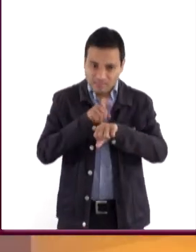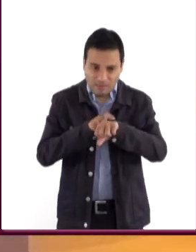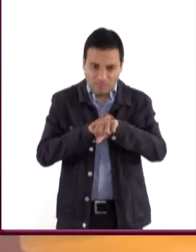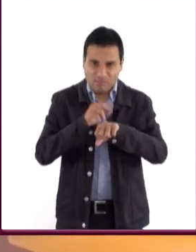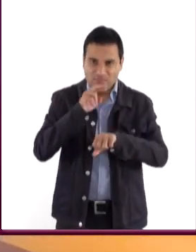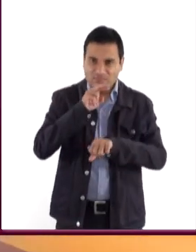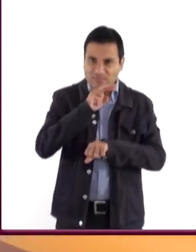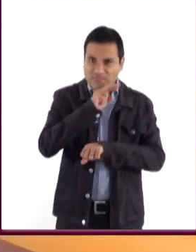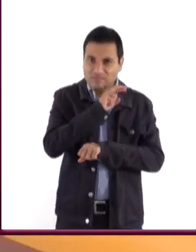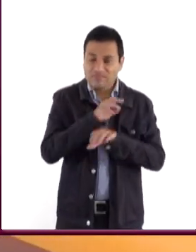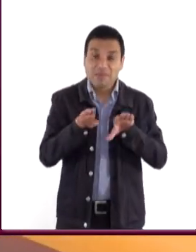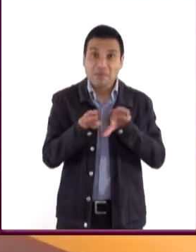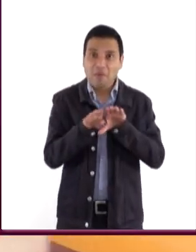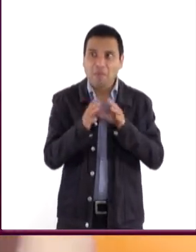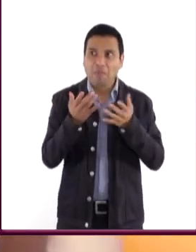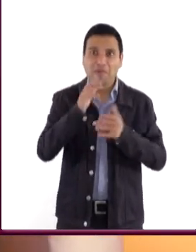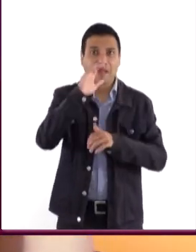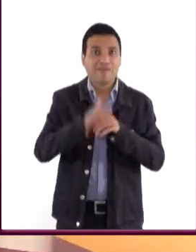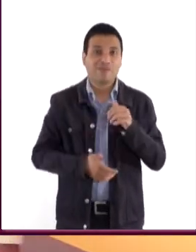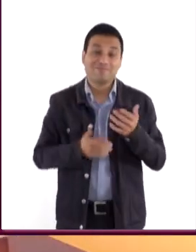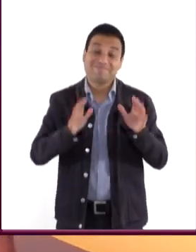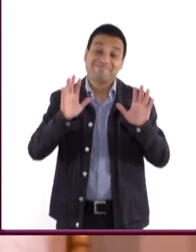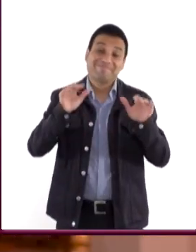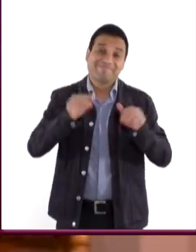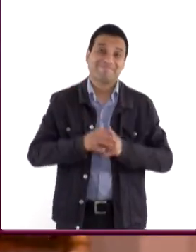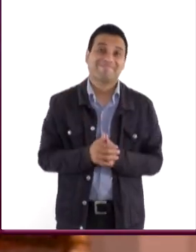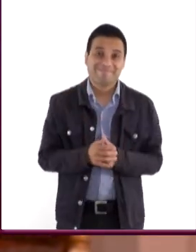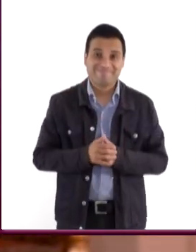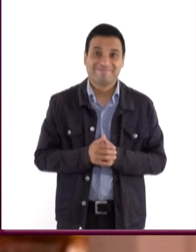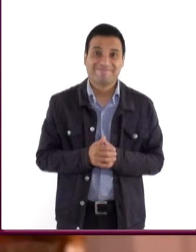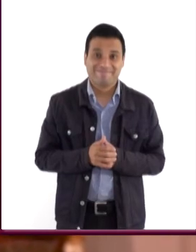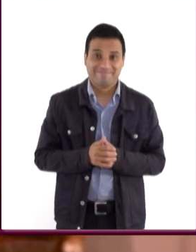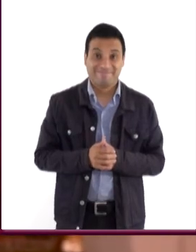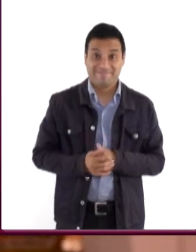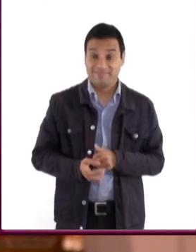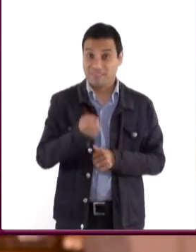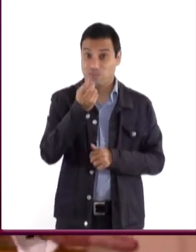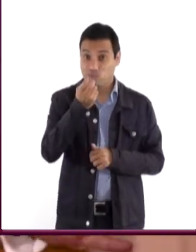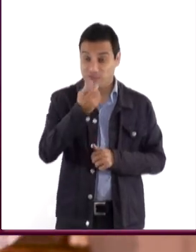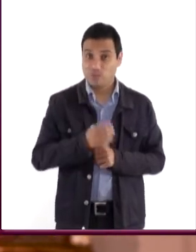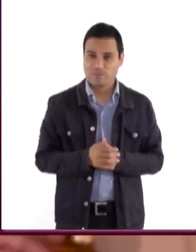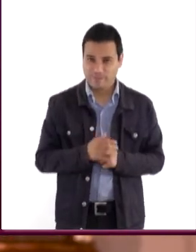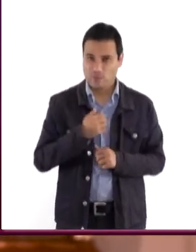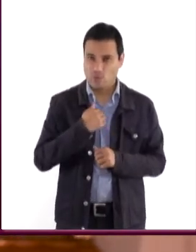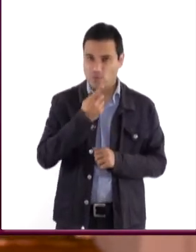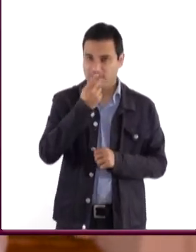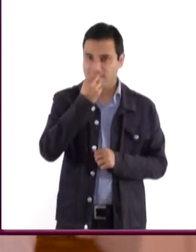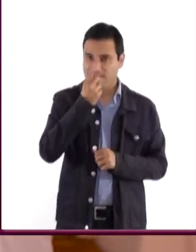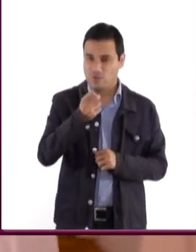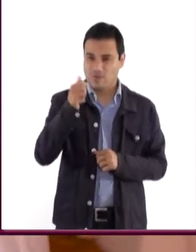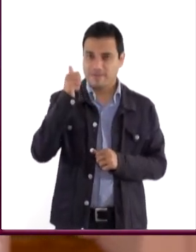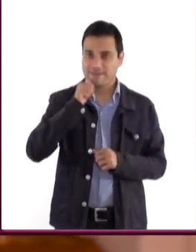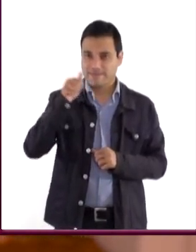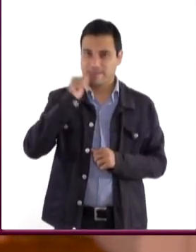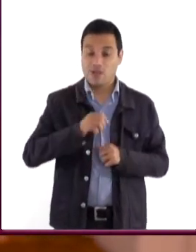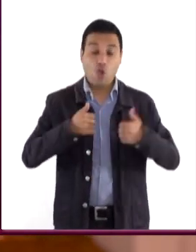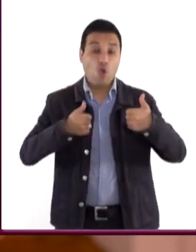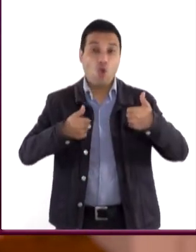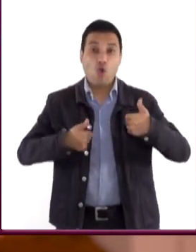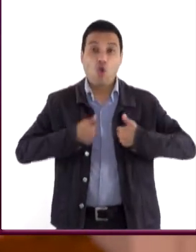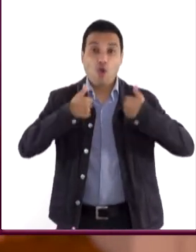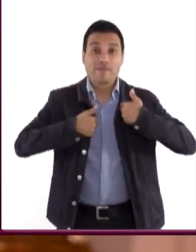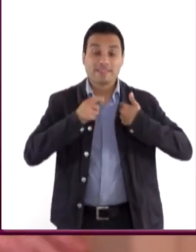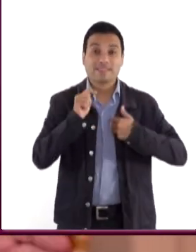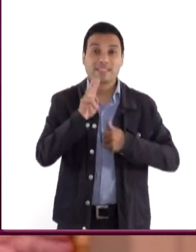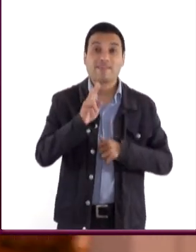siente, pero ya fue y ya nos tenemos que despedir. Por eso mismo se dice y se reitera, Mara querida, que Jóvenes en TV es